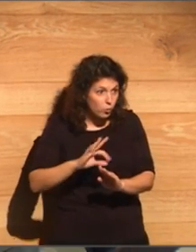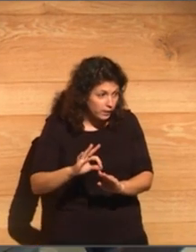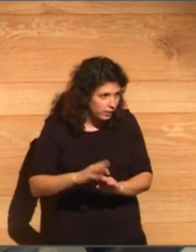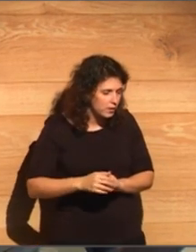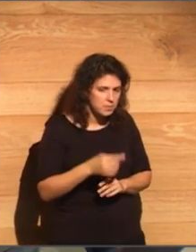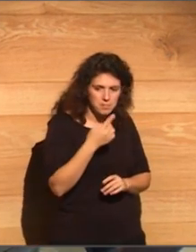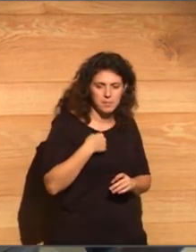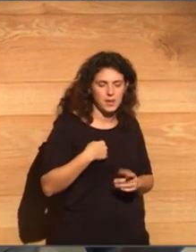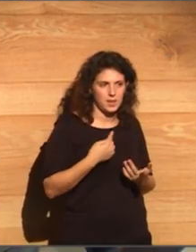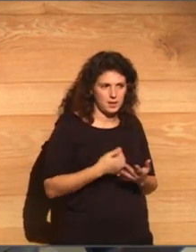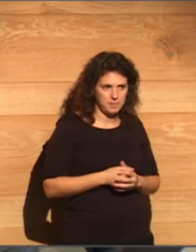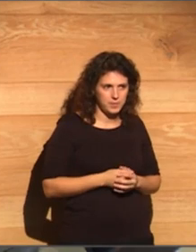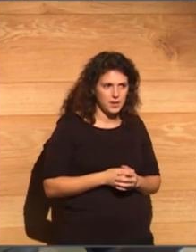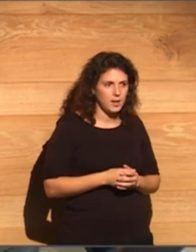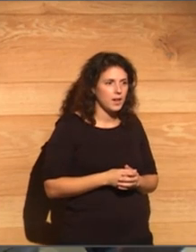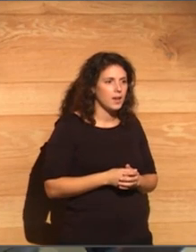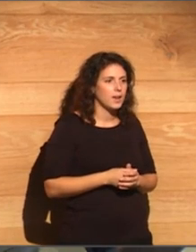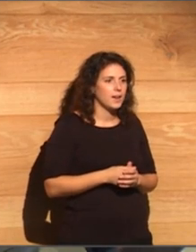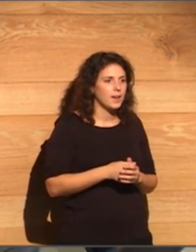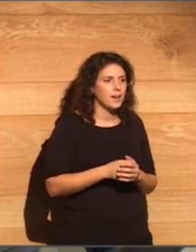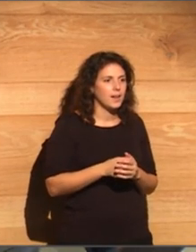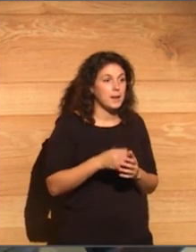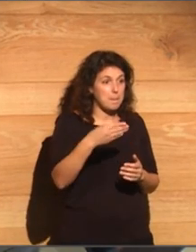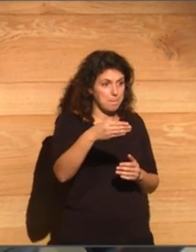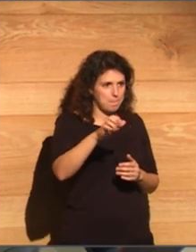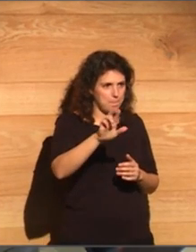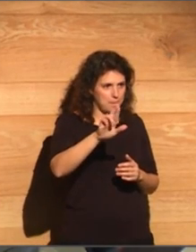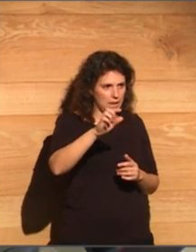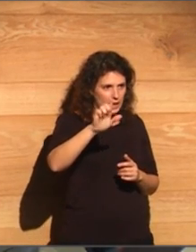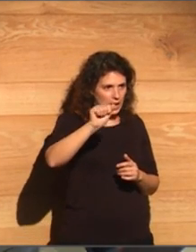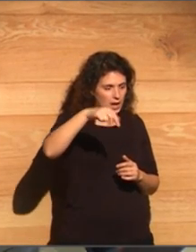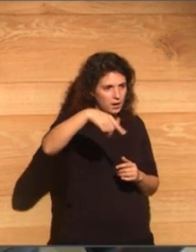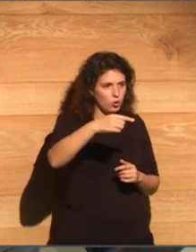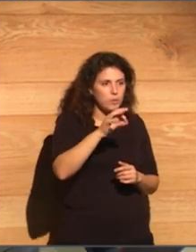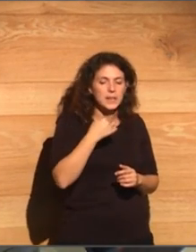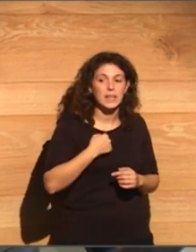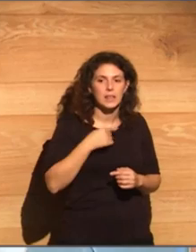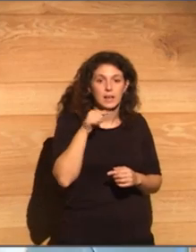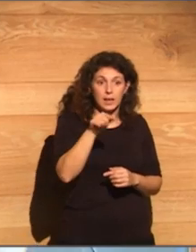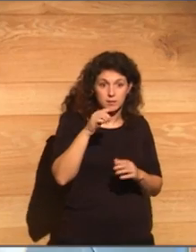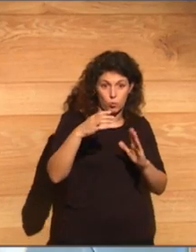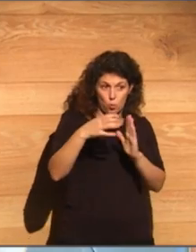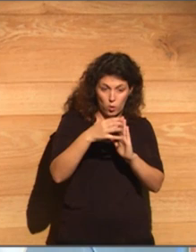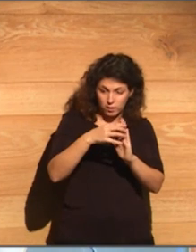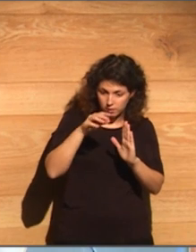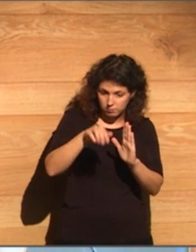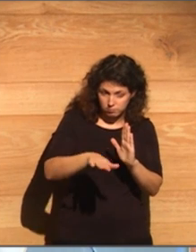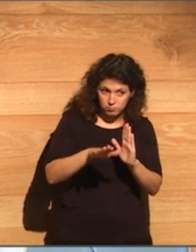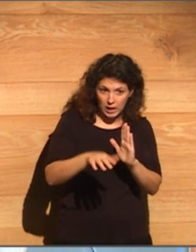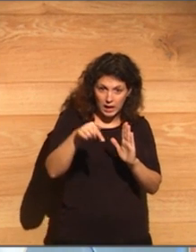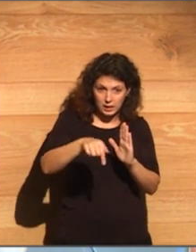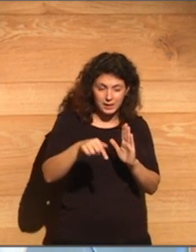me dice Berlanguito, me dice Berlango. Me dice, si es que cuando estuvo aquí, atención, dice, cuando estuvo aquí en Cuenca para